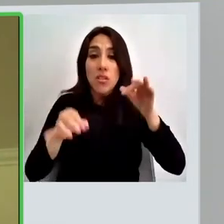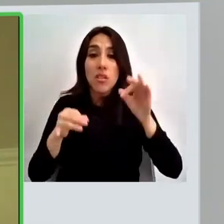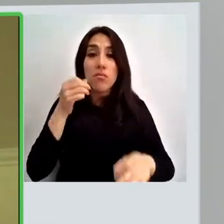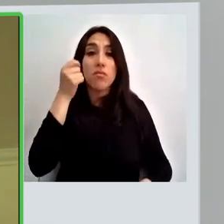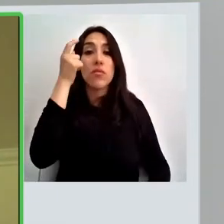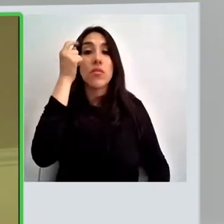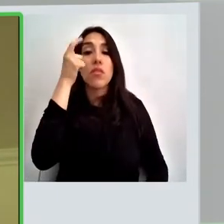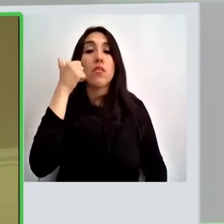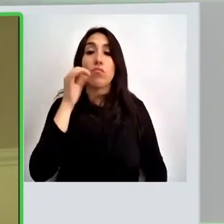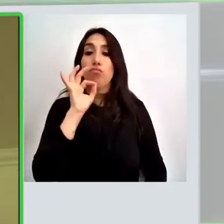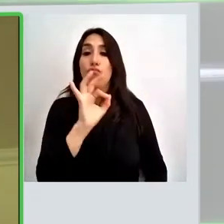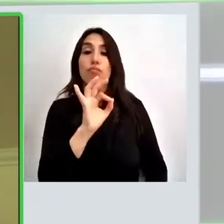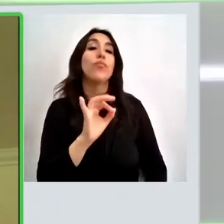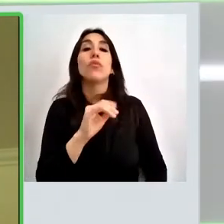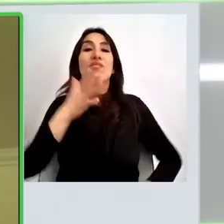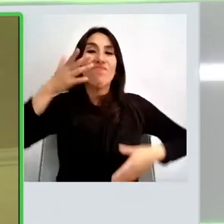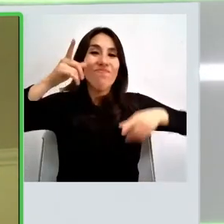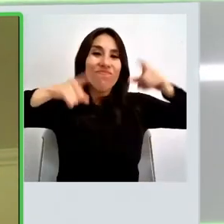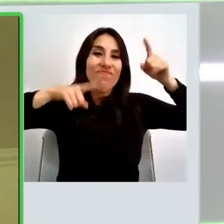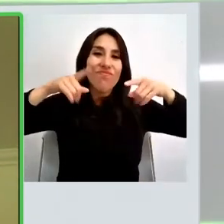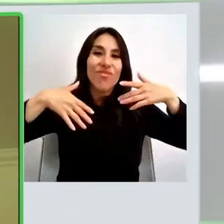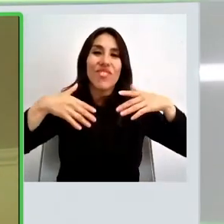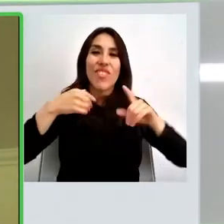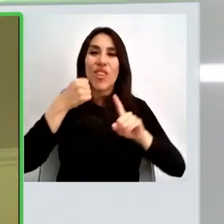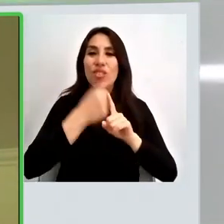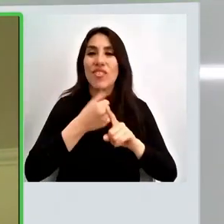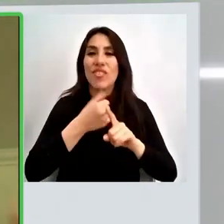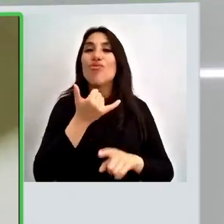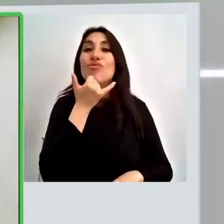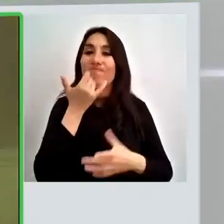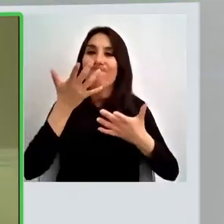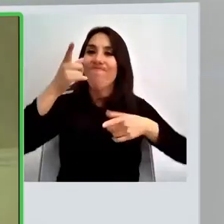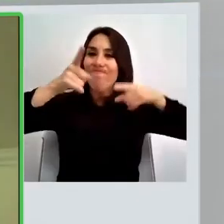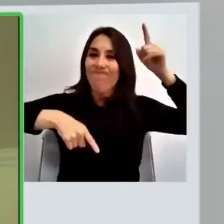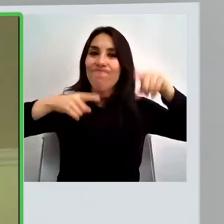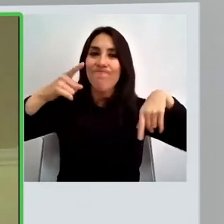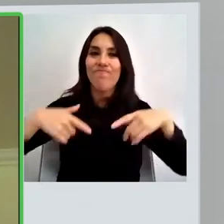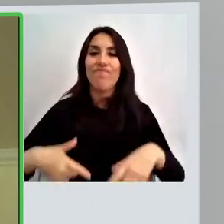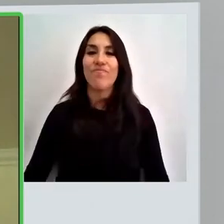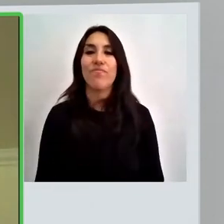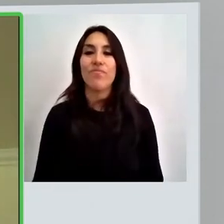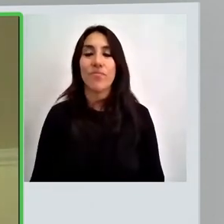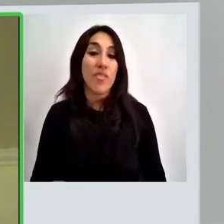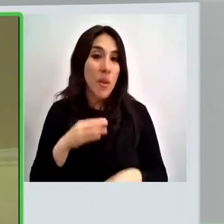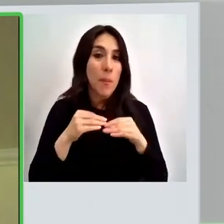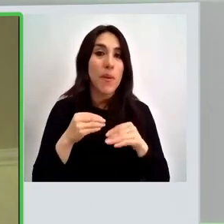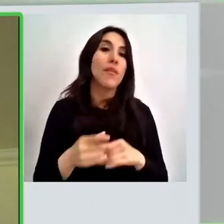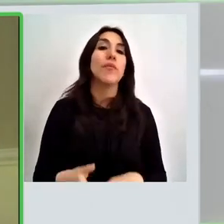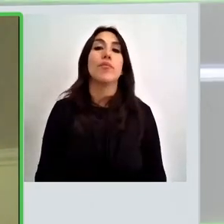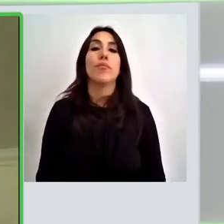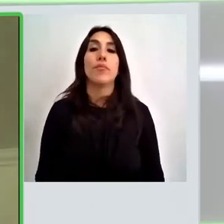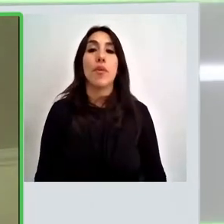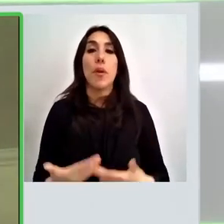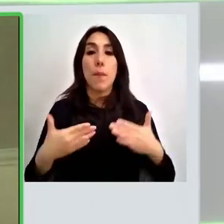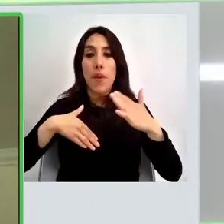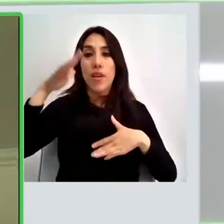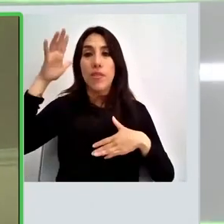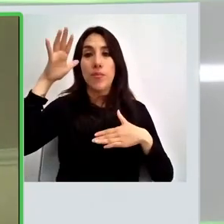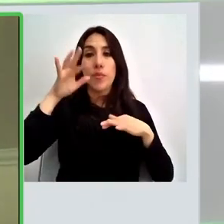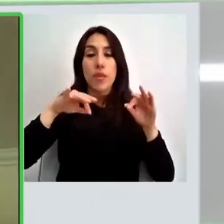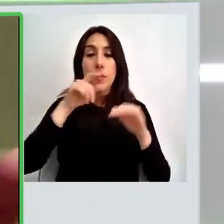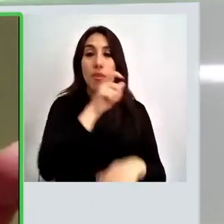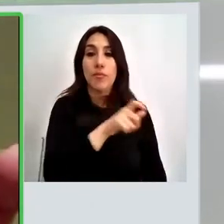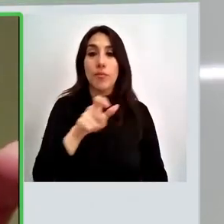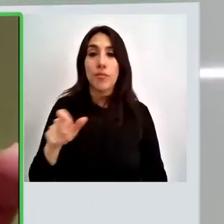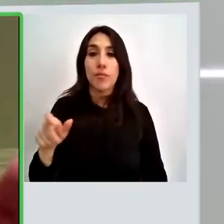pero lo más importante es educar a las personas con discapacidad para que sepan cuáles